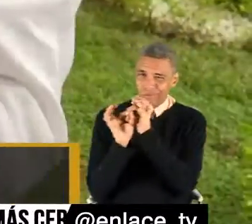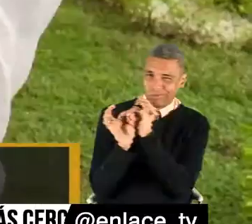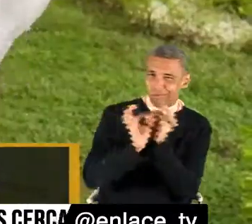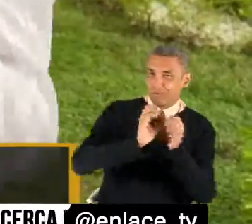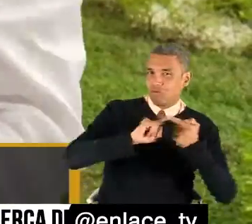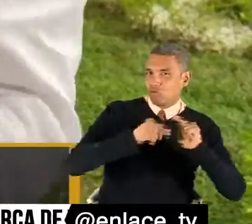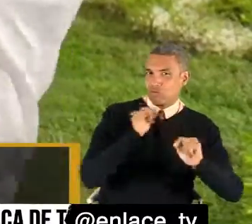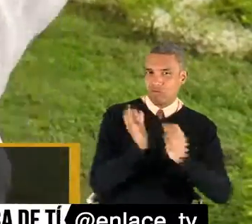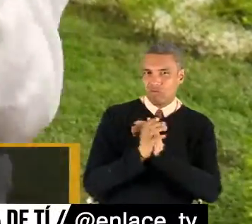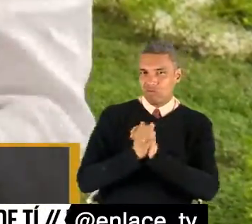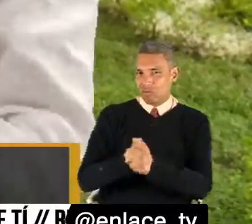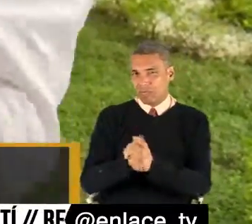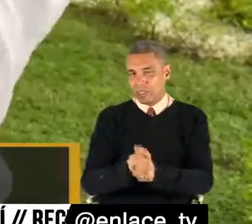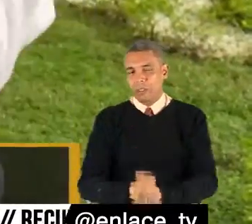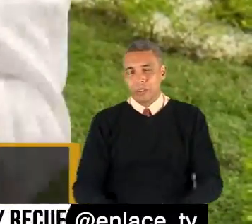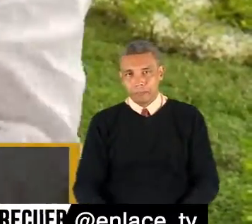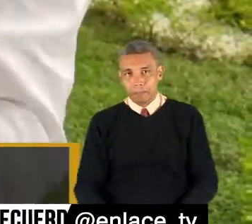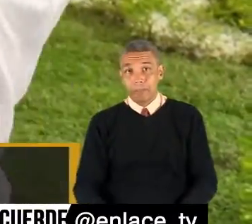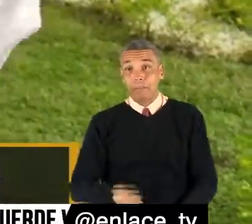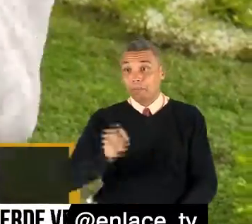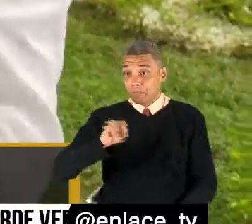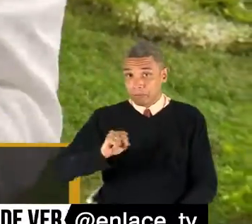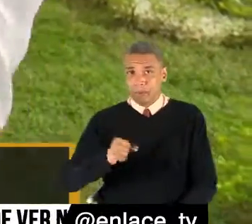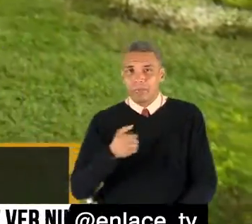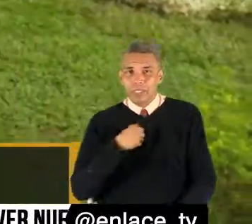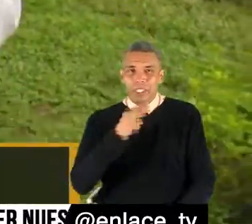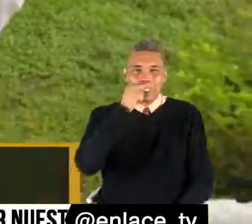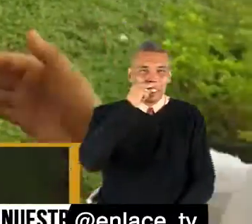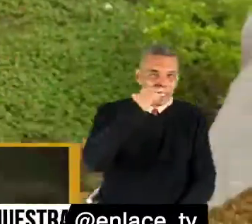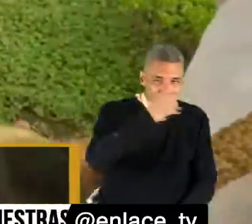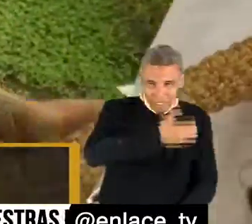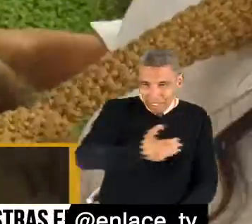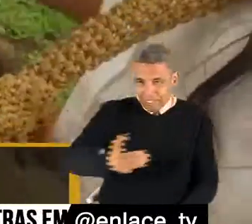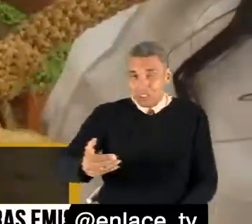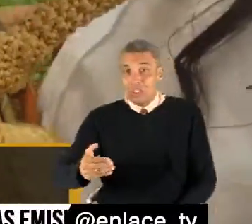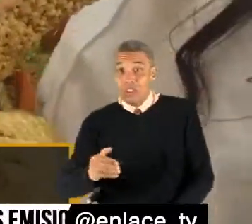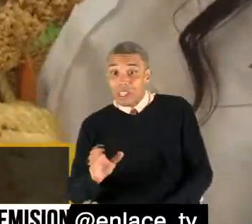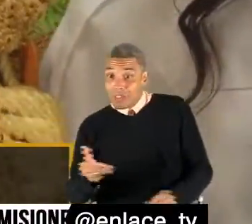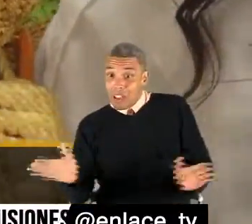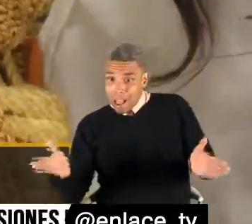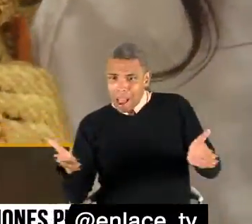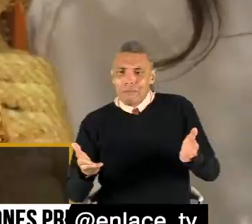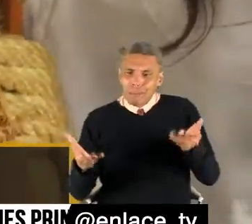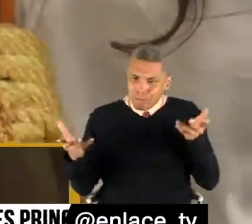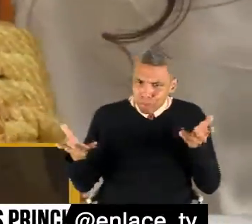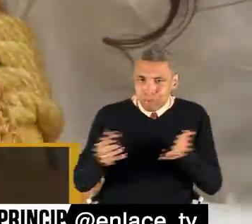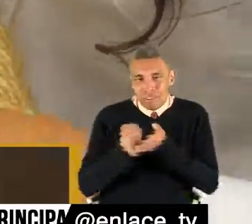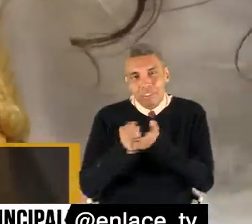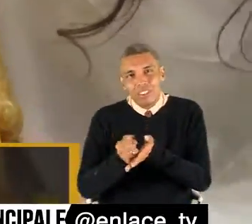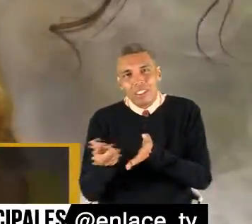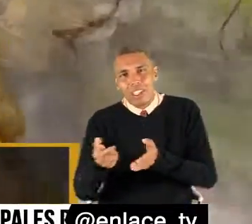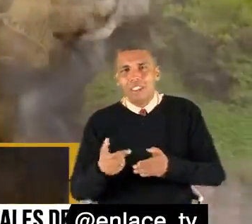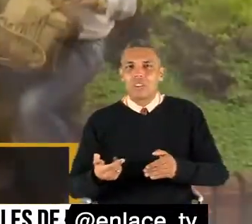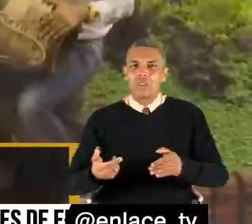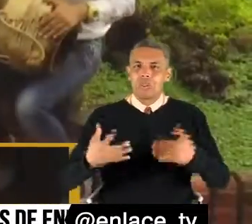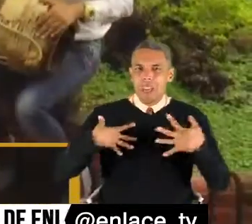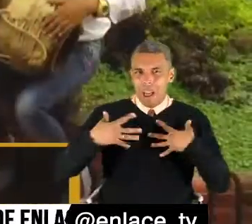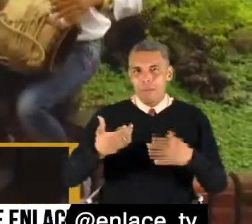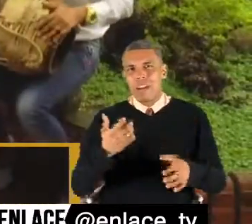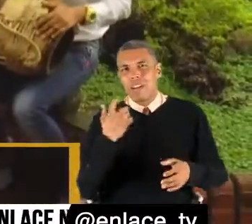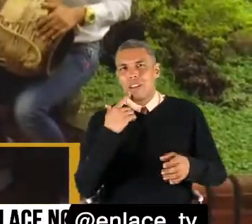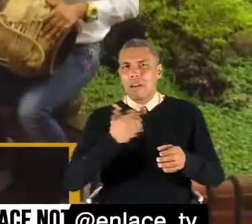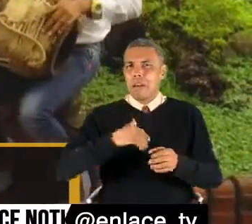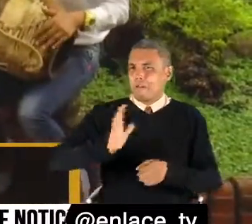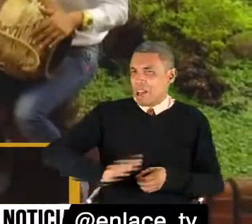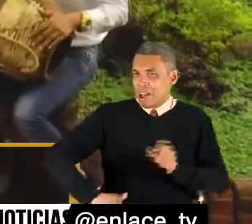amigos. Lo importante es mantenerlos a ellos en dinámica, en presentaciones, en eventos, gracias a presidentes de juntas de